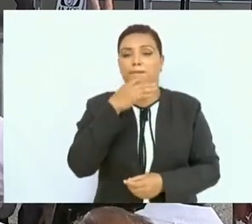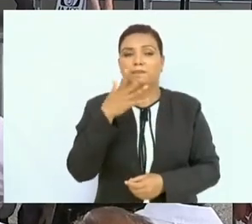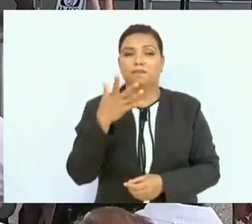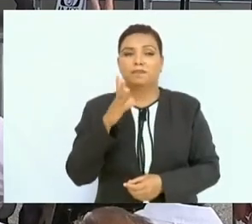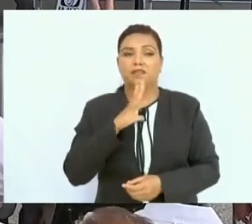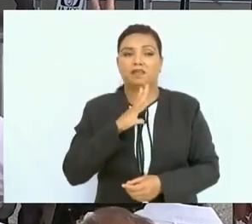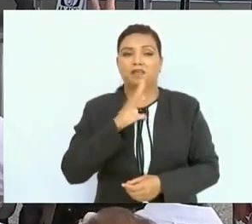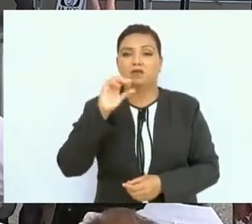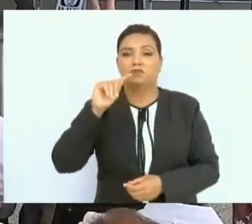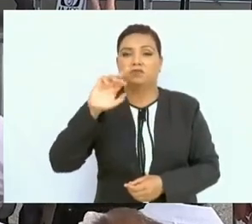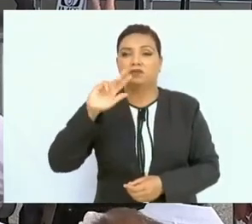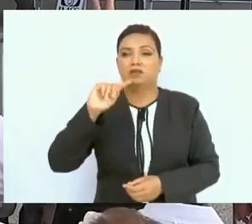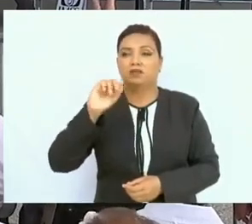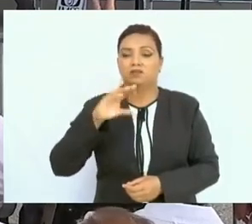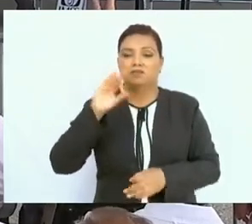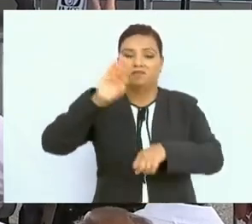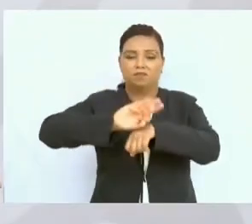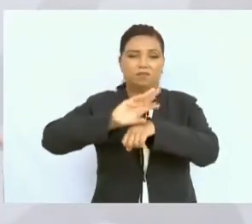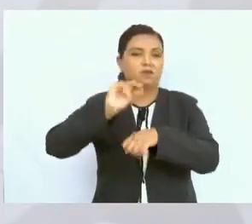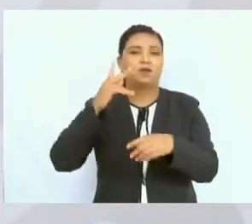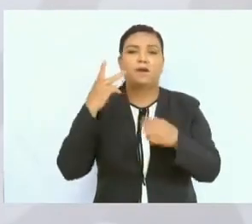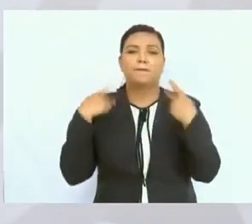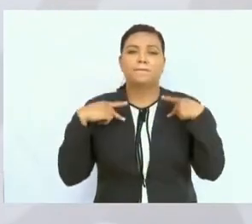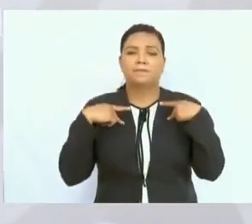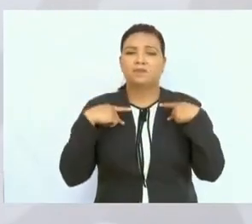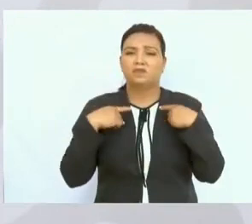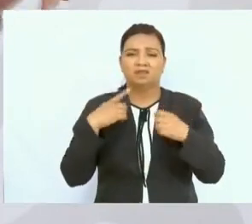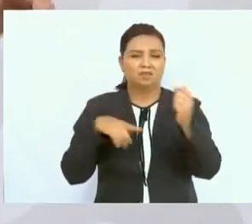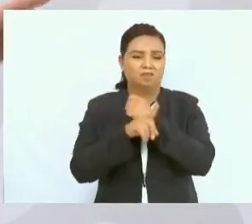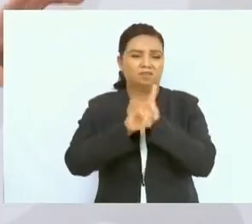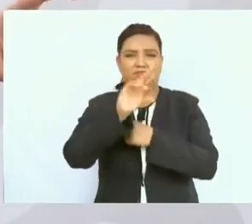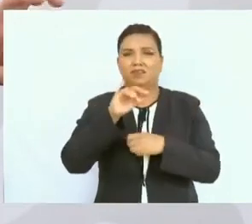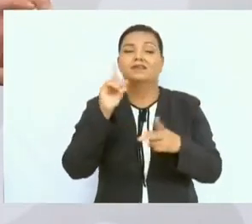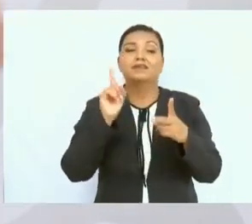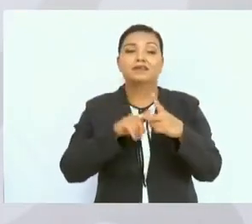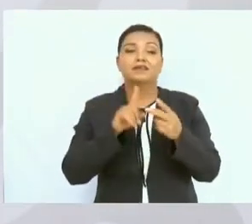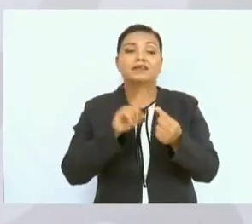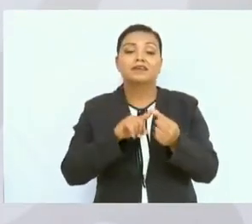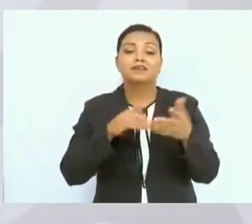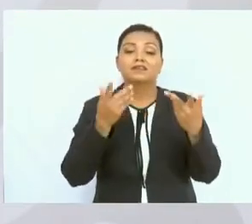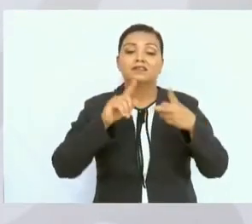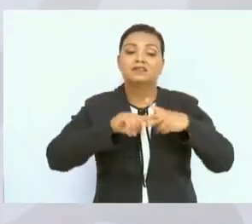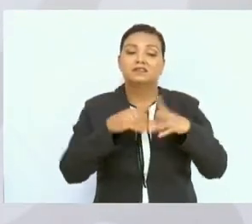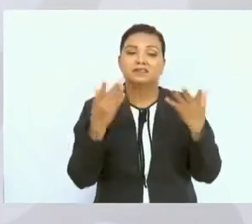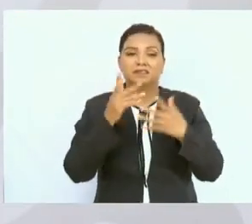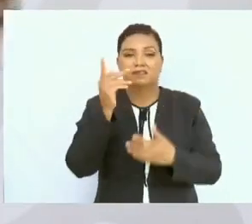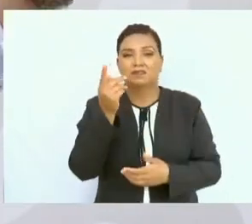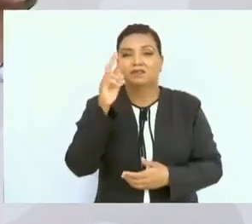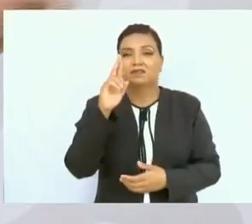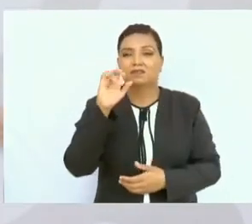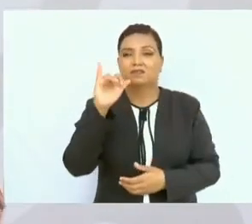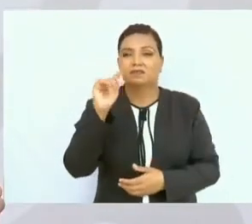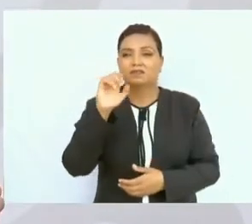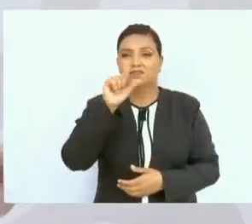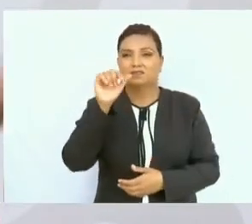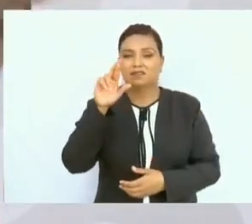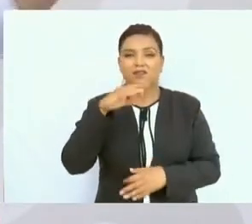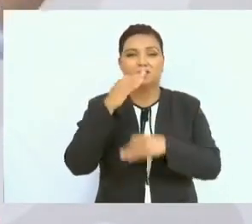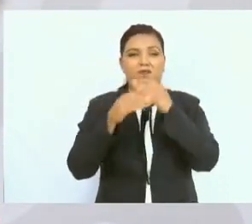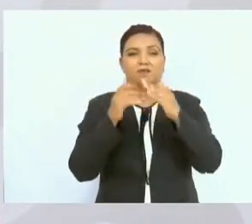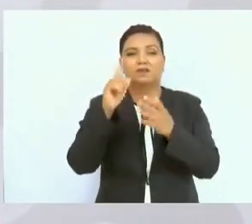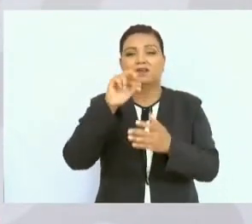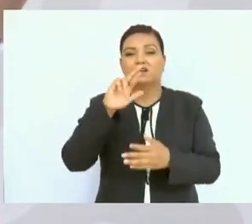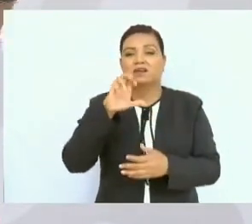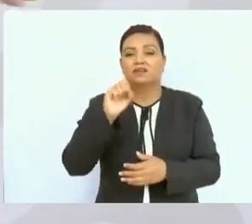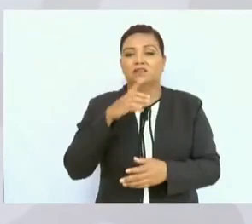ese contrato de farmacia. No es la gente el problema, era quienes empezaron a privatizar, sin decirlo mucho, pero privatizando esas áreas.